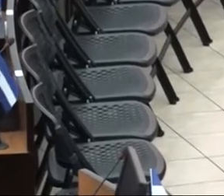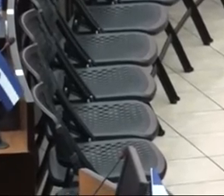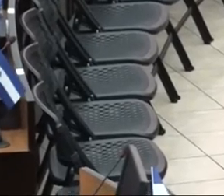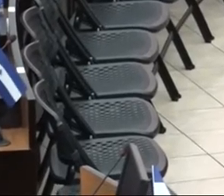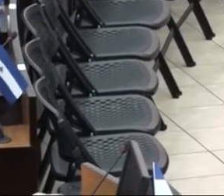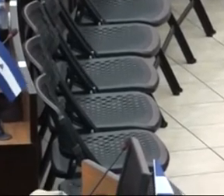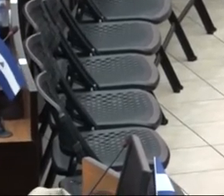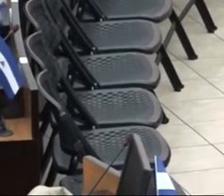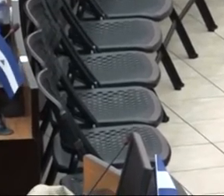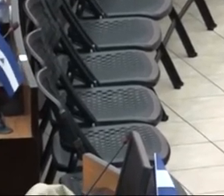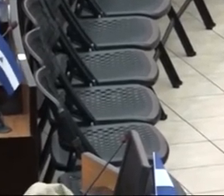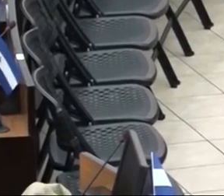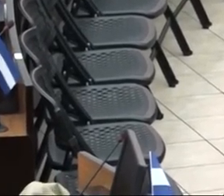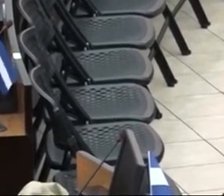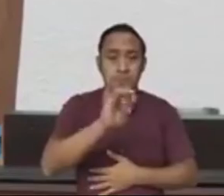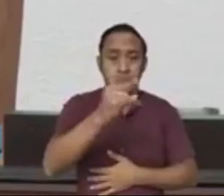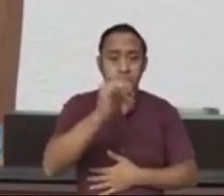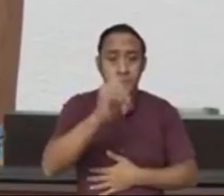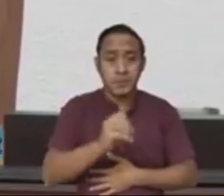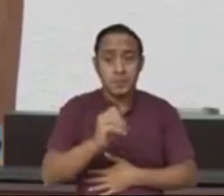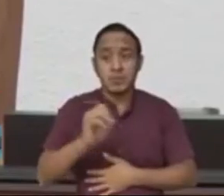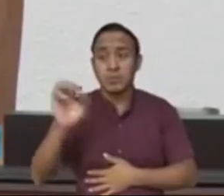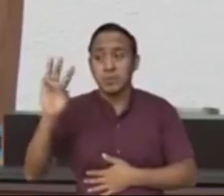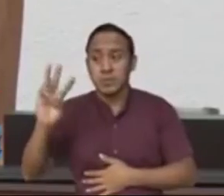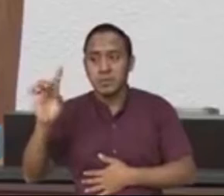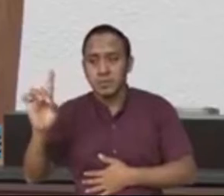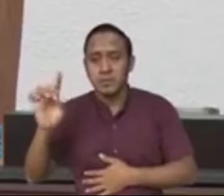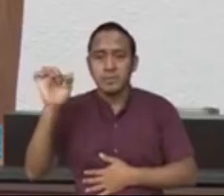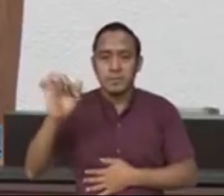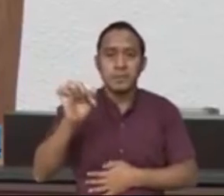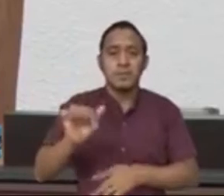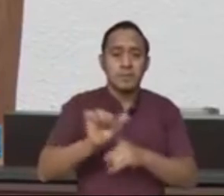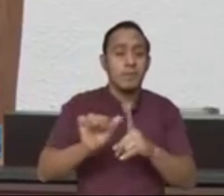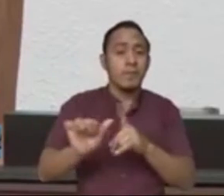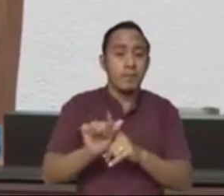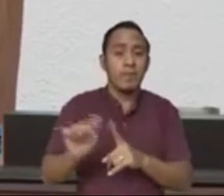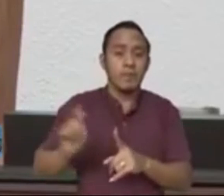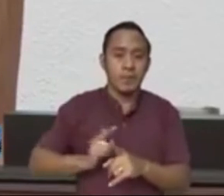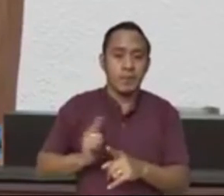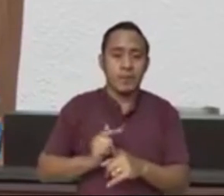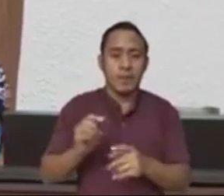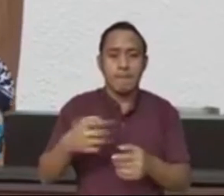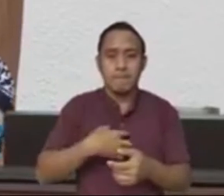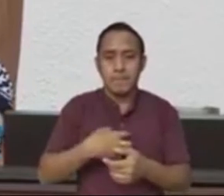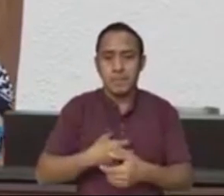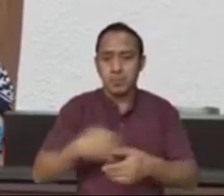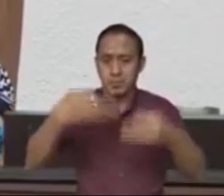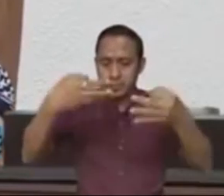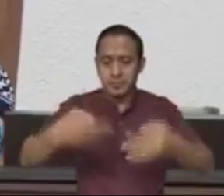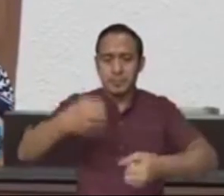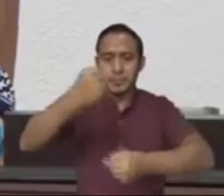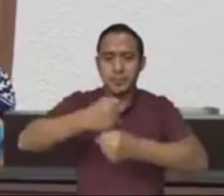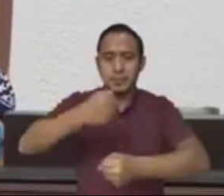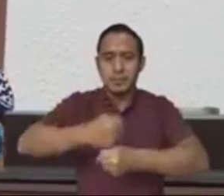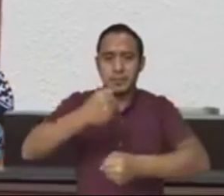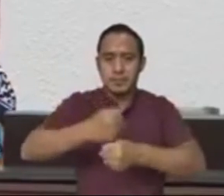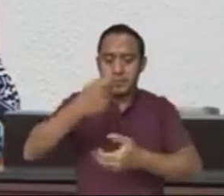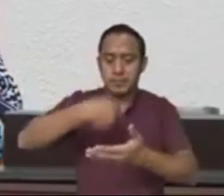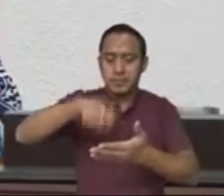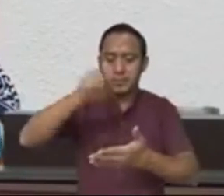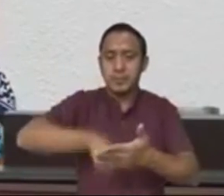31 de los 32 digestos que por mandato de ley este Parlamento tiene como ineludible función de